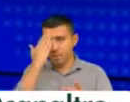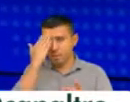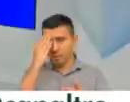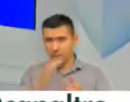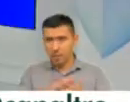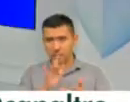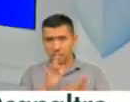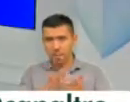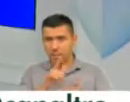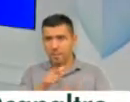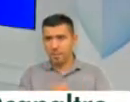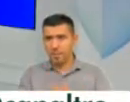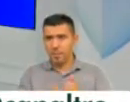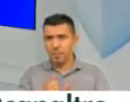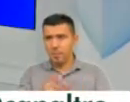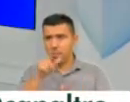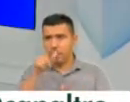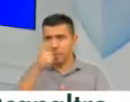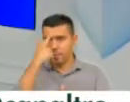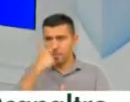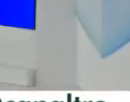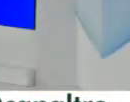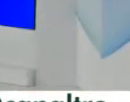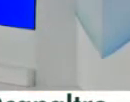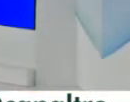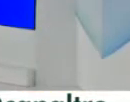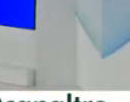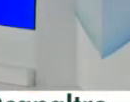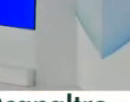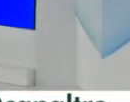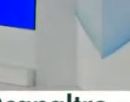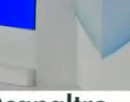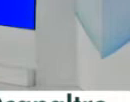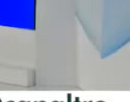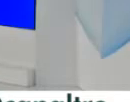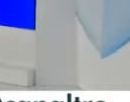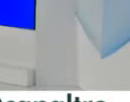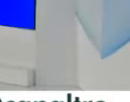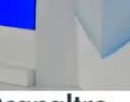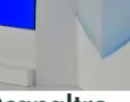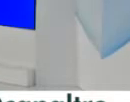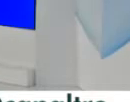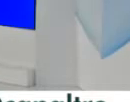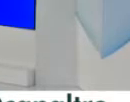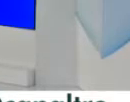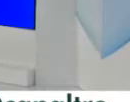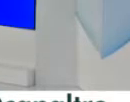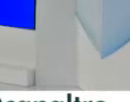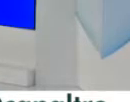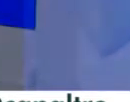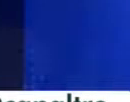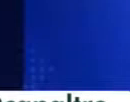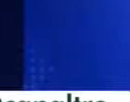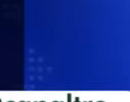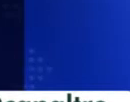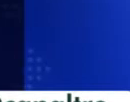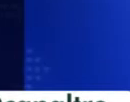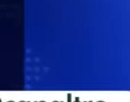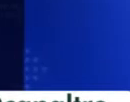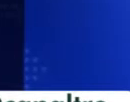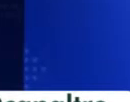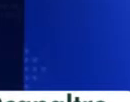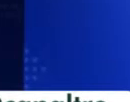laborales, mire si tiene este perfil que le vamos a contar. Perfil comercial, contable, administrativo, también en salud,